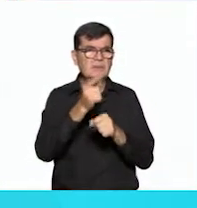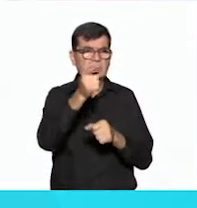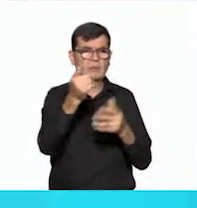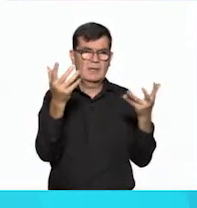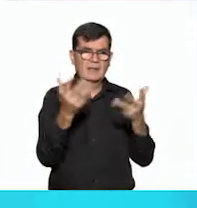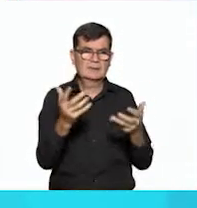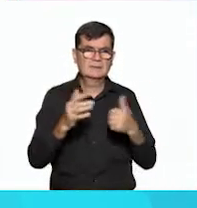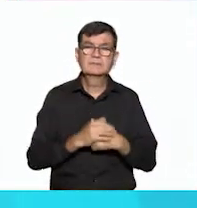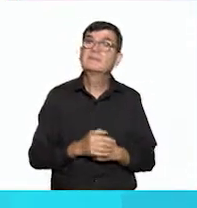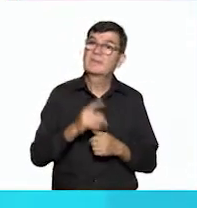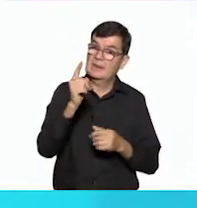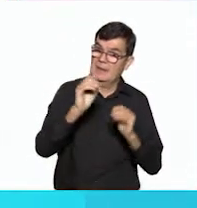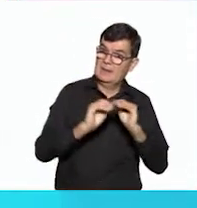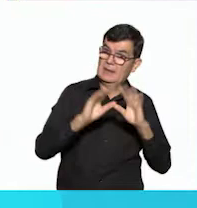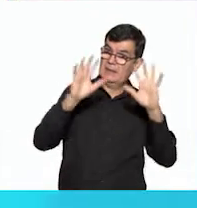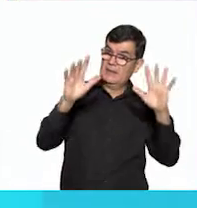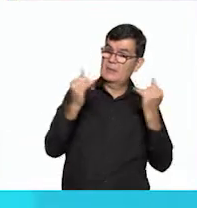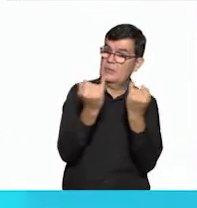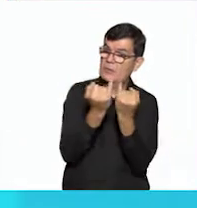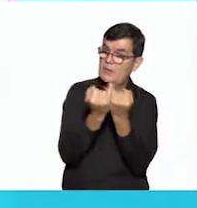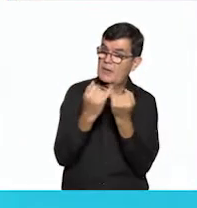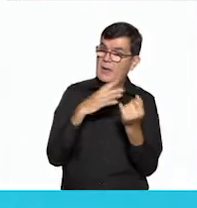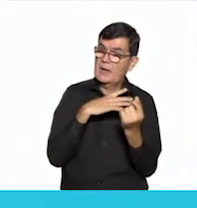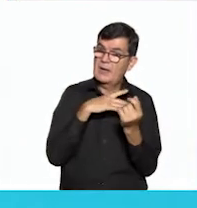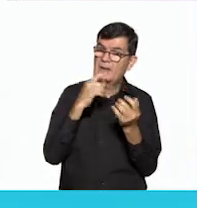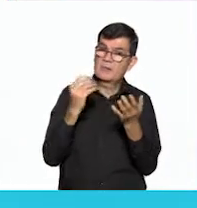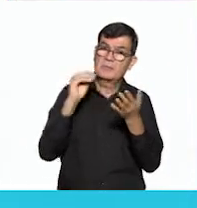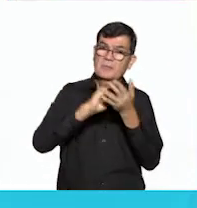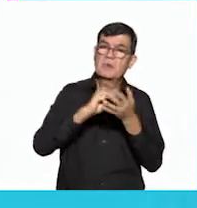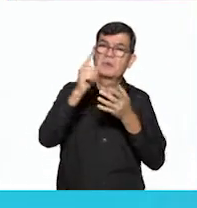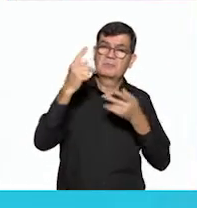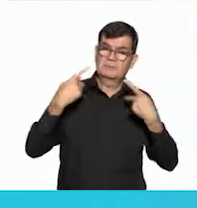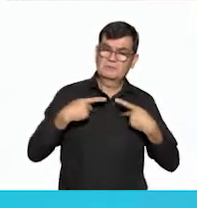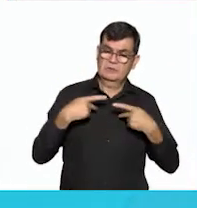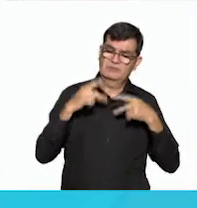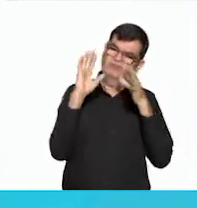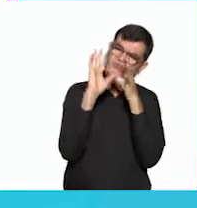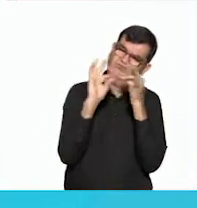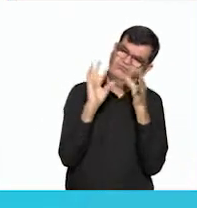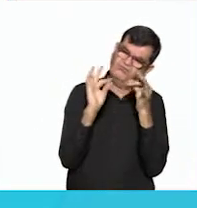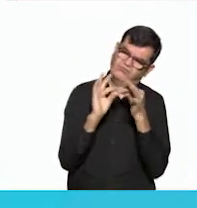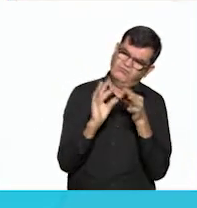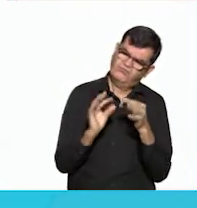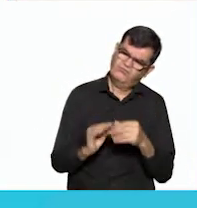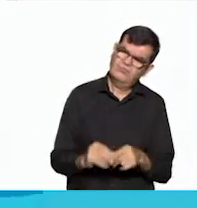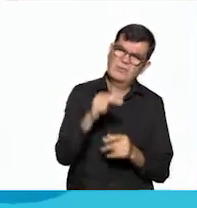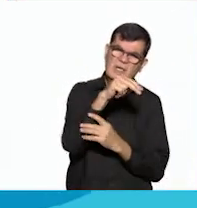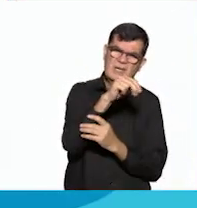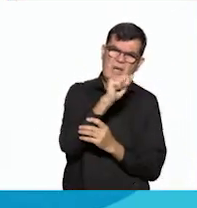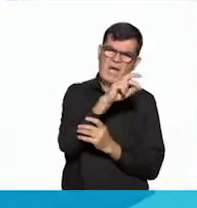hacer. Claro, y además también tiene un narrador. ¿Ya te diste cuenta? Ah, es verdad. Y